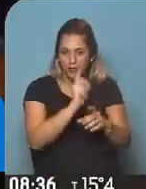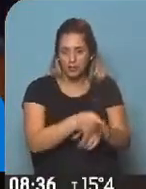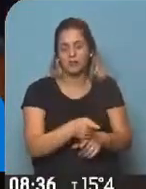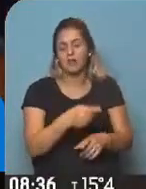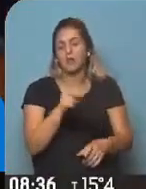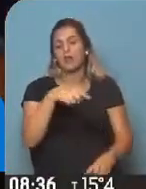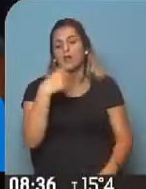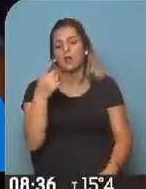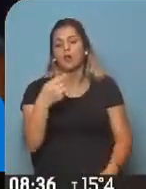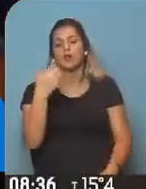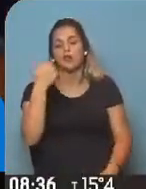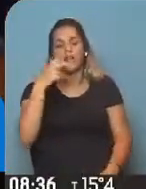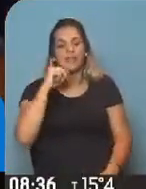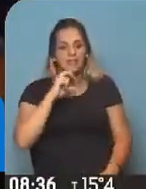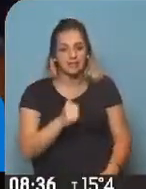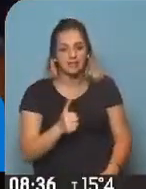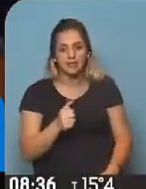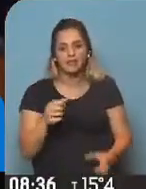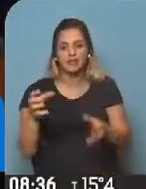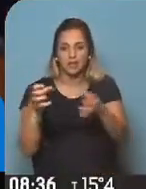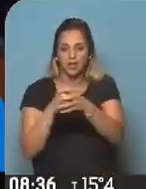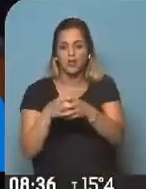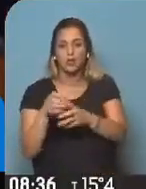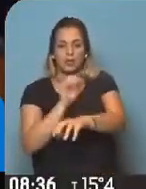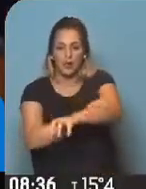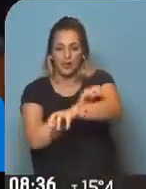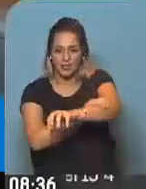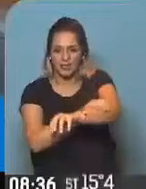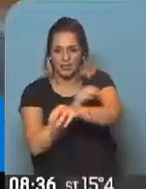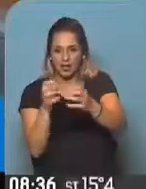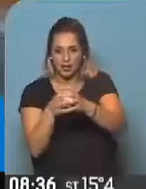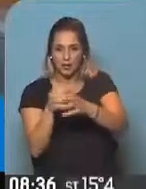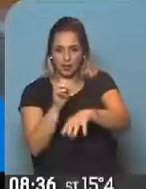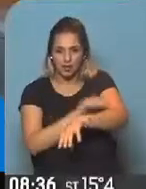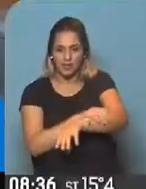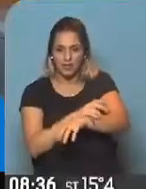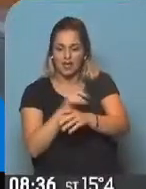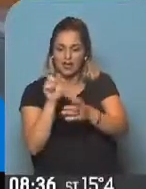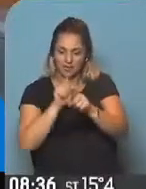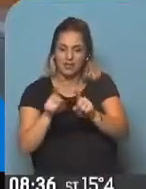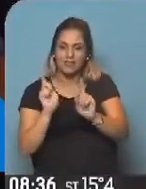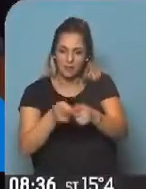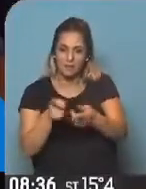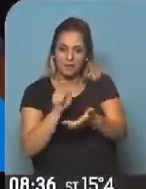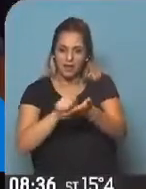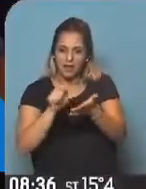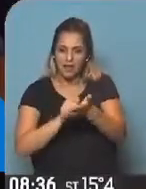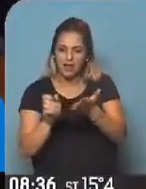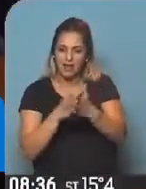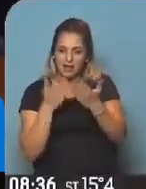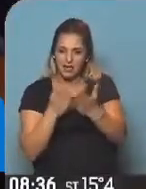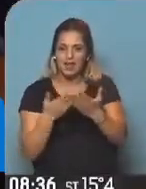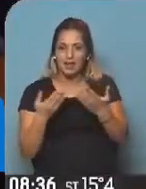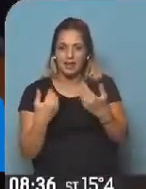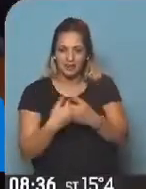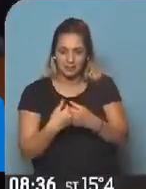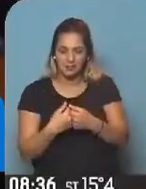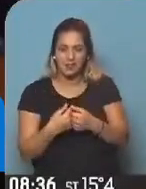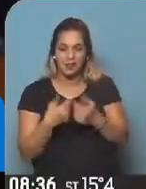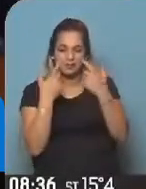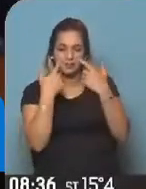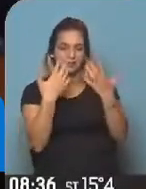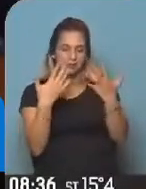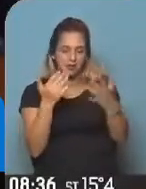que estaba en el perrete que era la extrema izquierda digamos en su momento y que escribió un libro maravilloso con la voluntad que trabajaba con